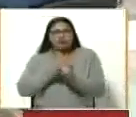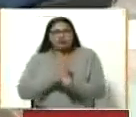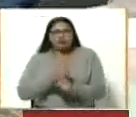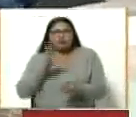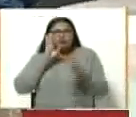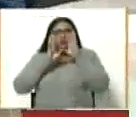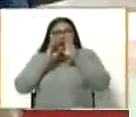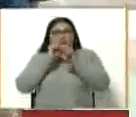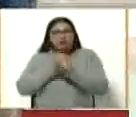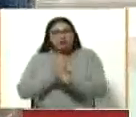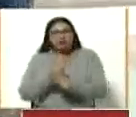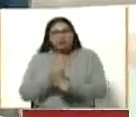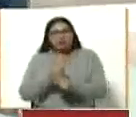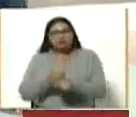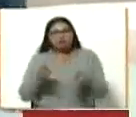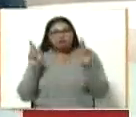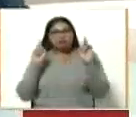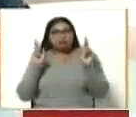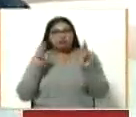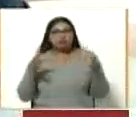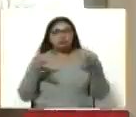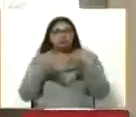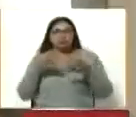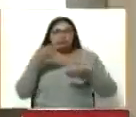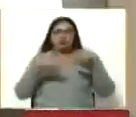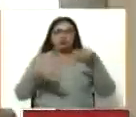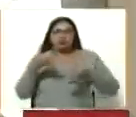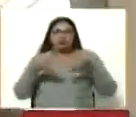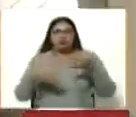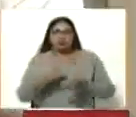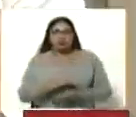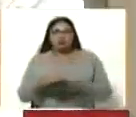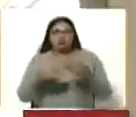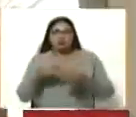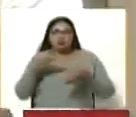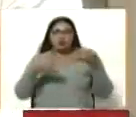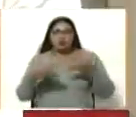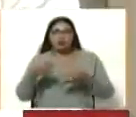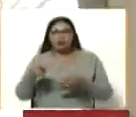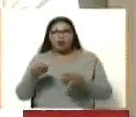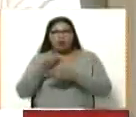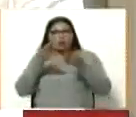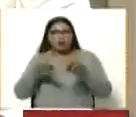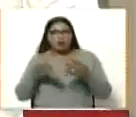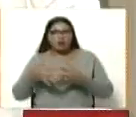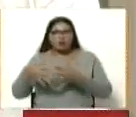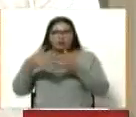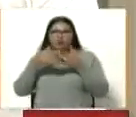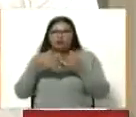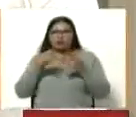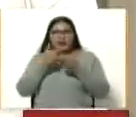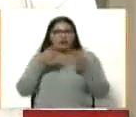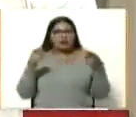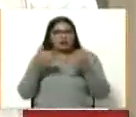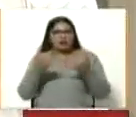confiamos de que el Departamento de Justicia, el juez y el gobierno de los Estados Unidos en general